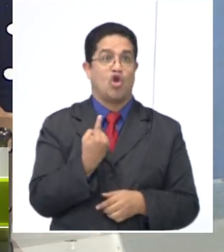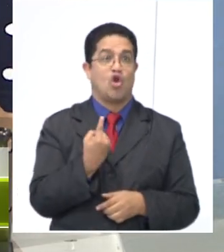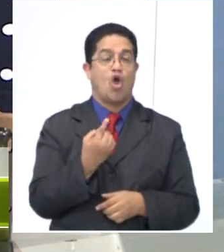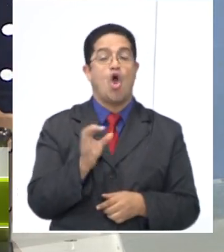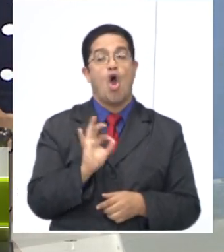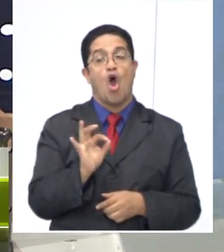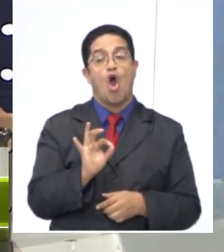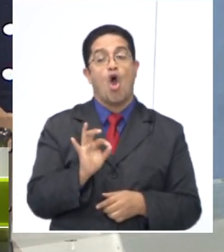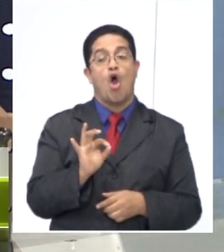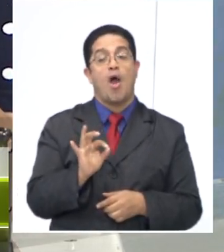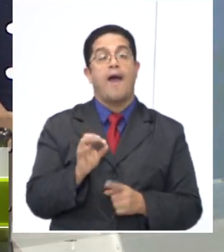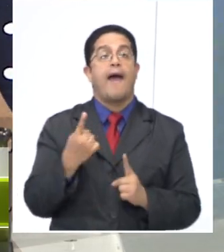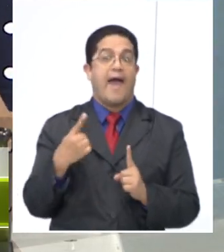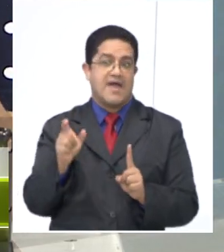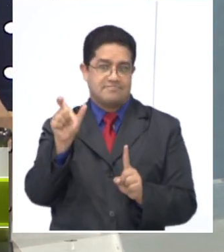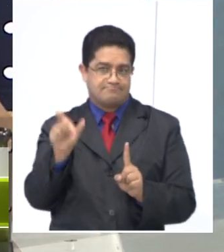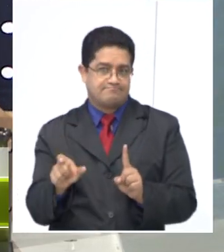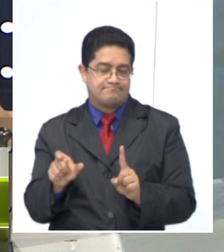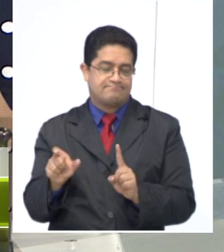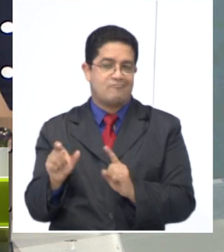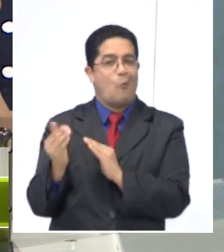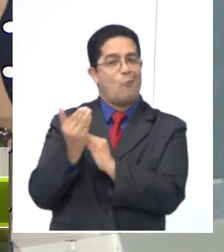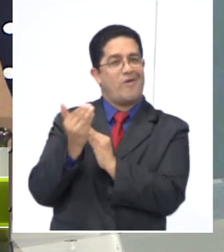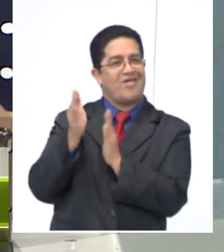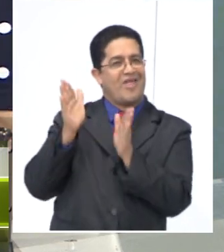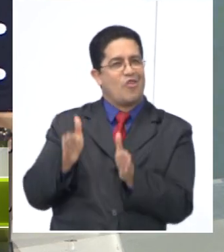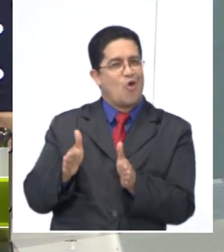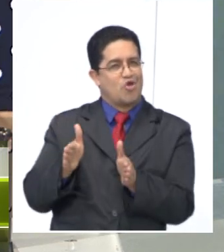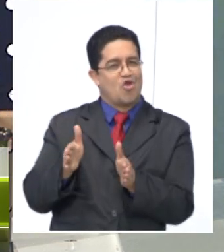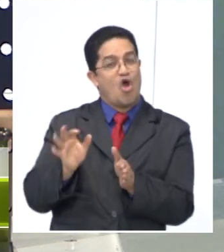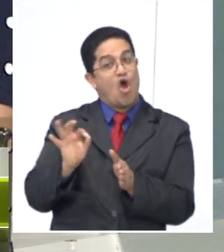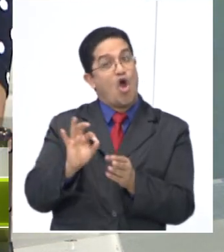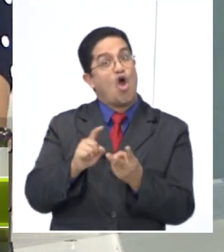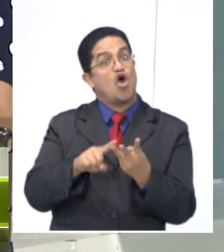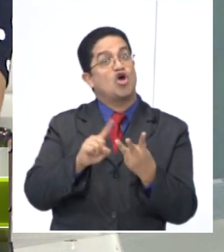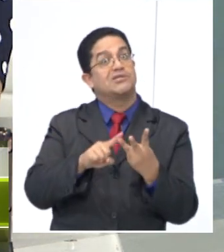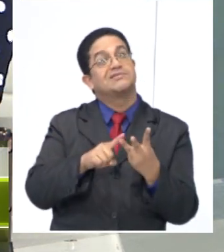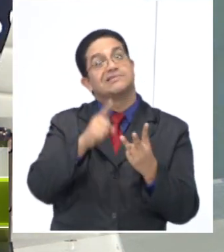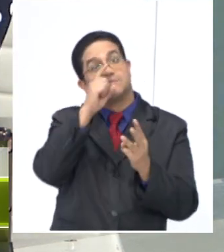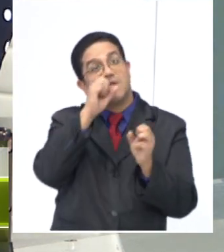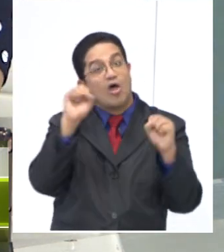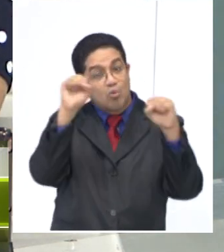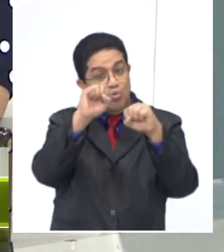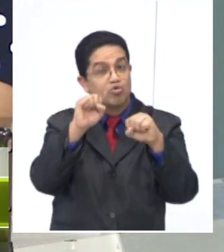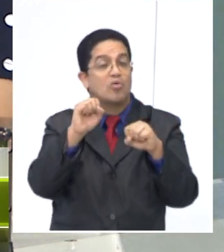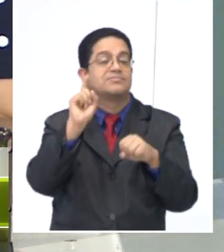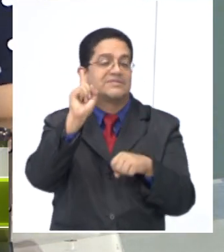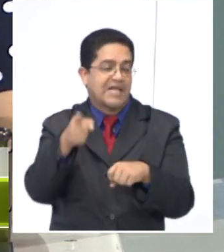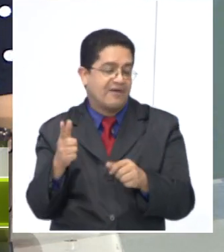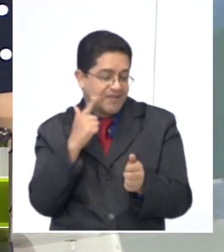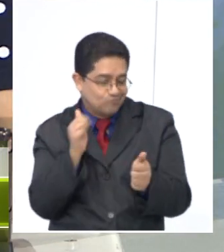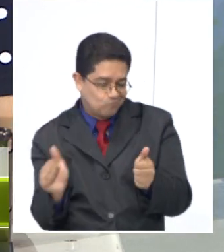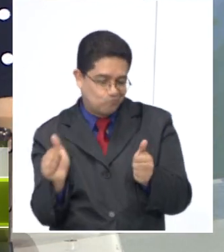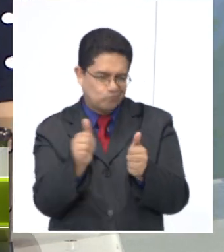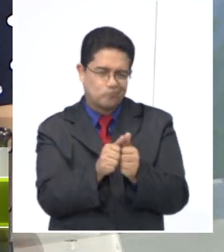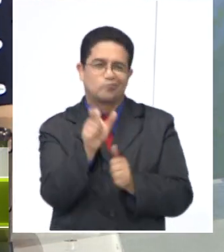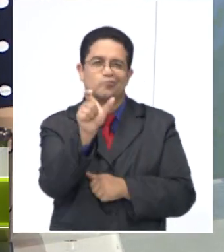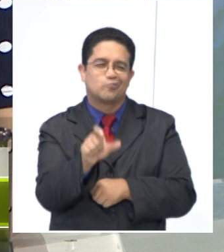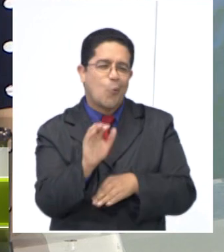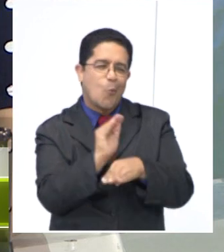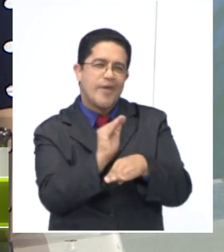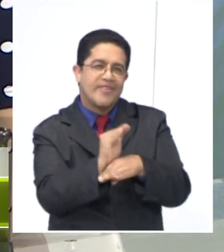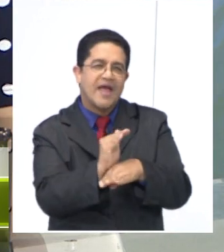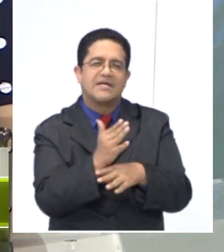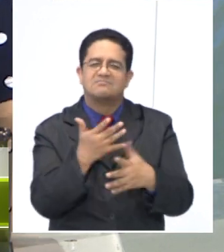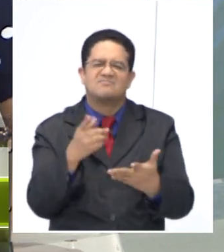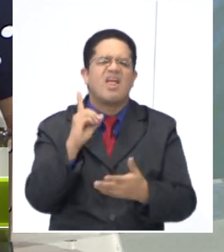tenemos personas que nos están cuidando, o incluso las personas de la tercera edad que ya tienen establecidos cuidadores. ¿Qué se debe hacer y qué no